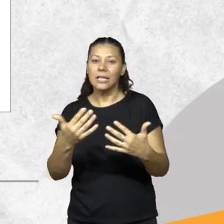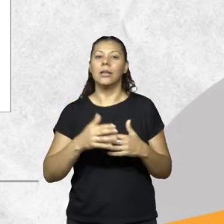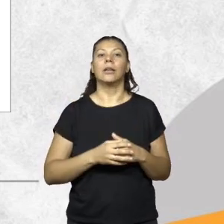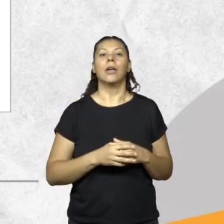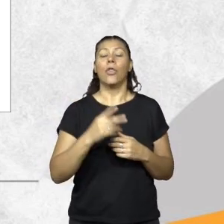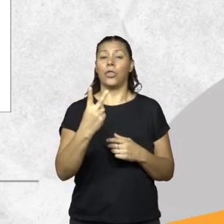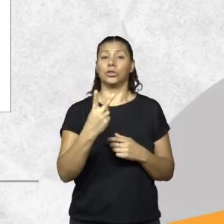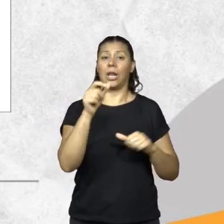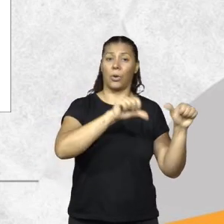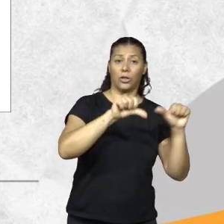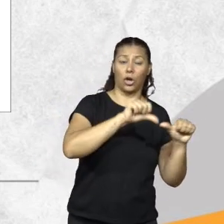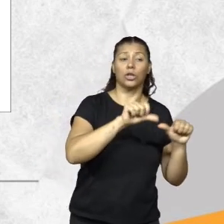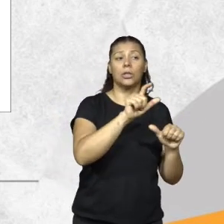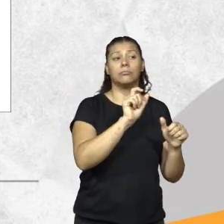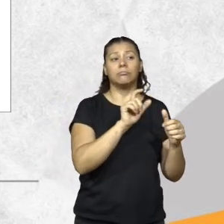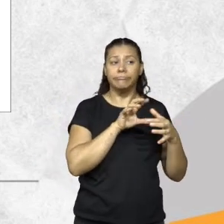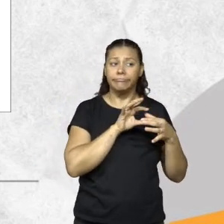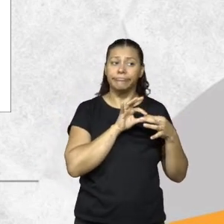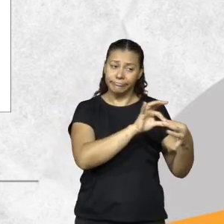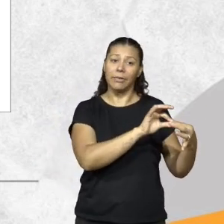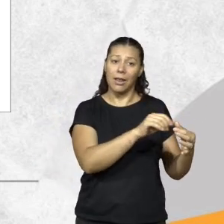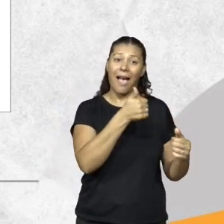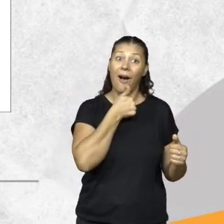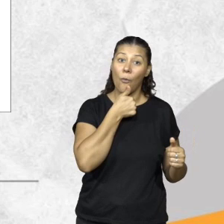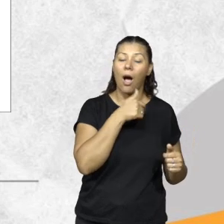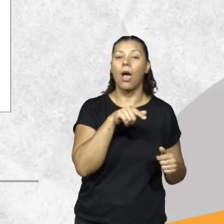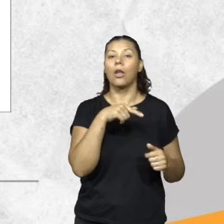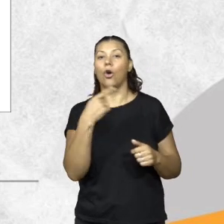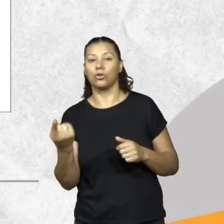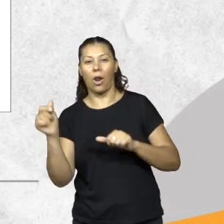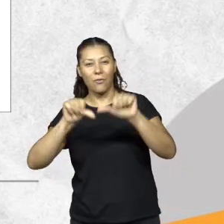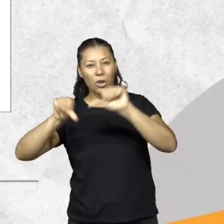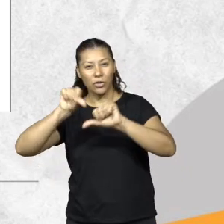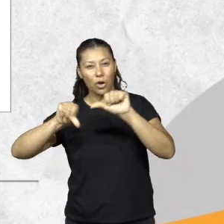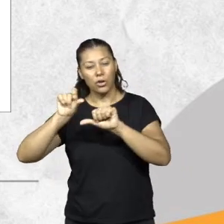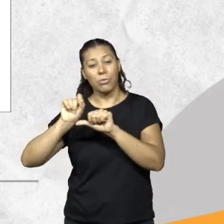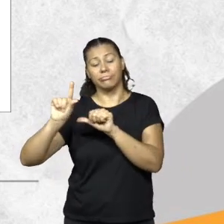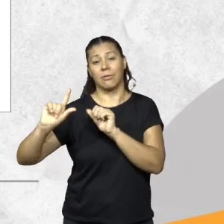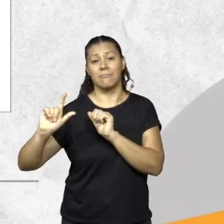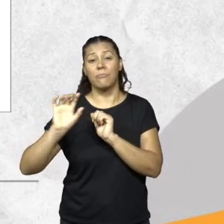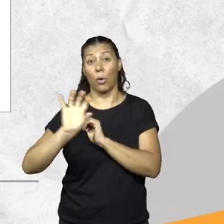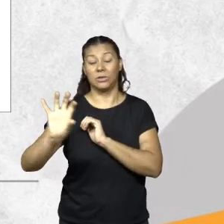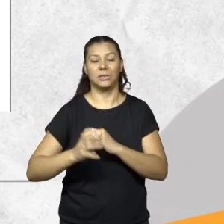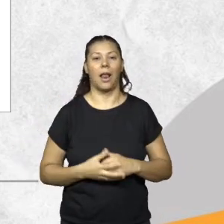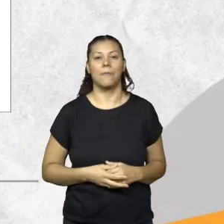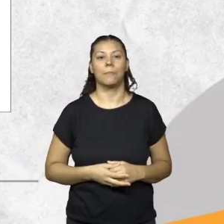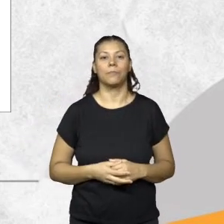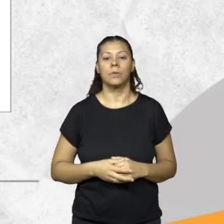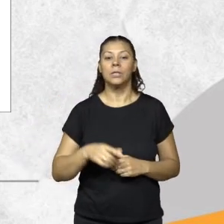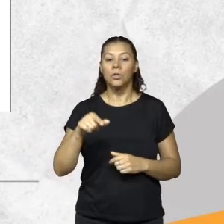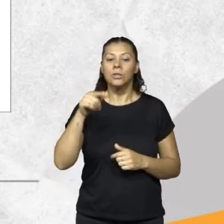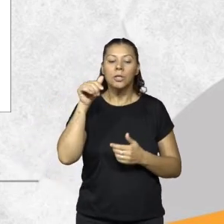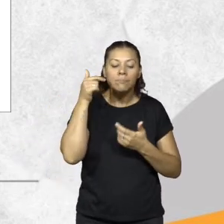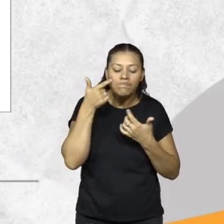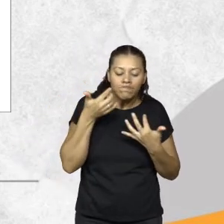del Agua y el otro depende a la Dirección Provincial de Hidráulica, donde básicamente miramos